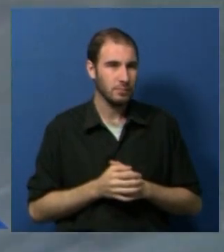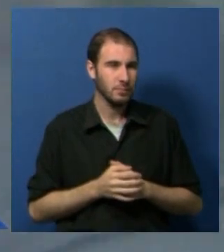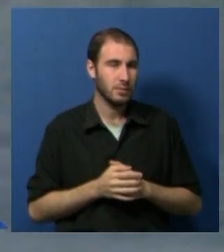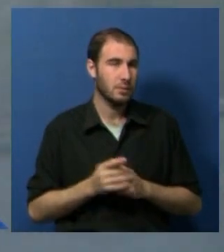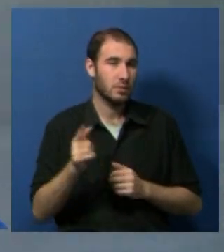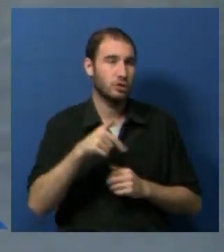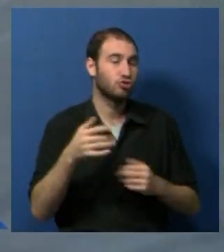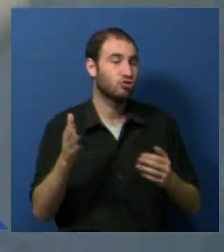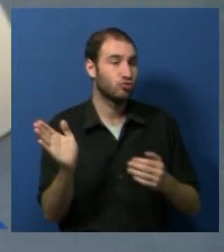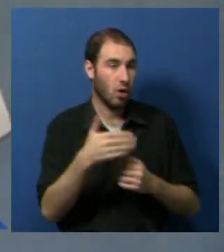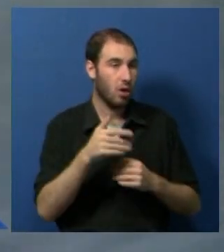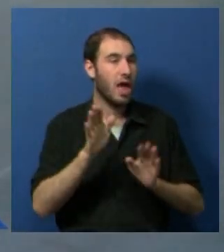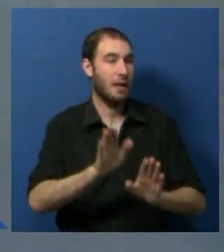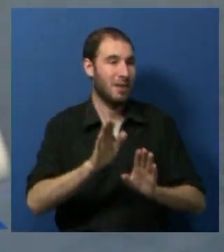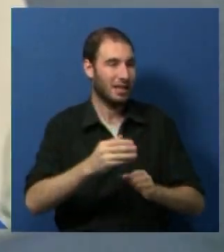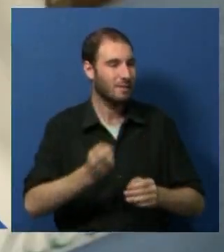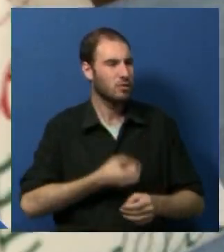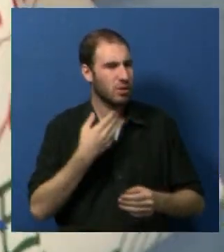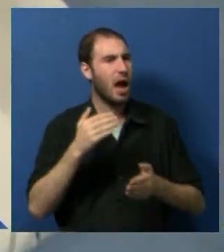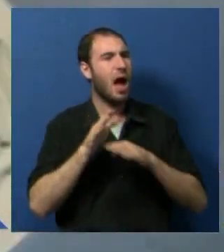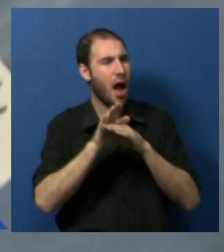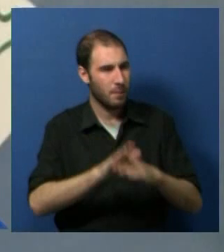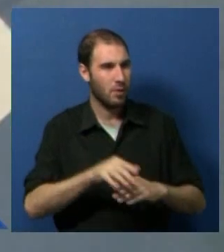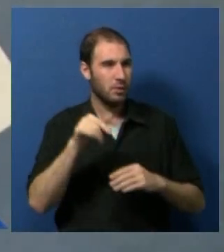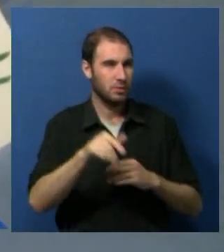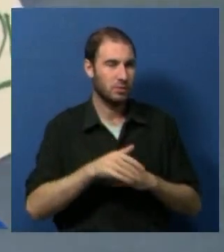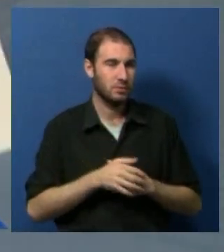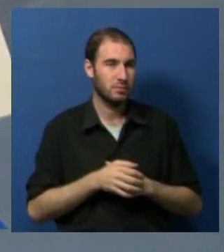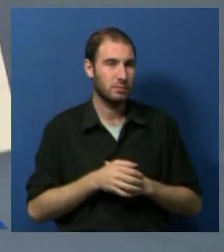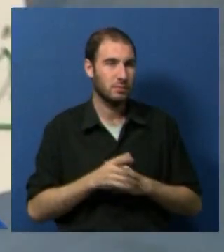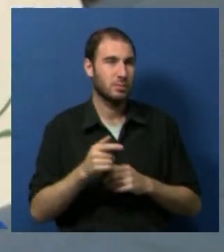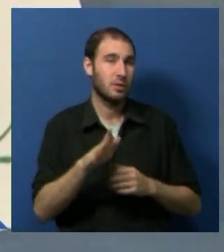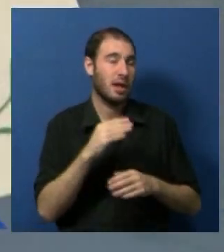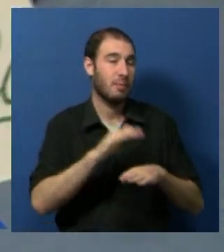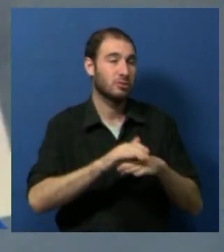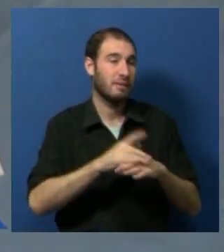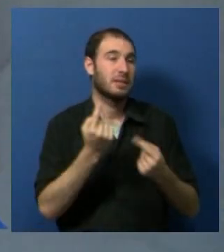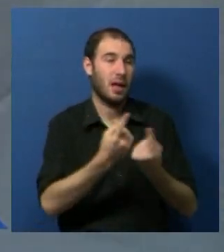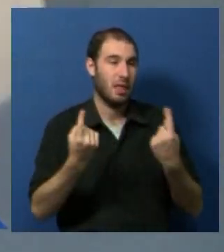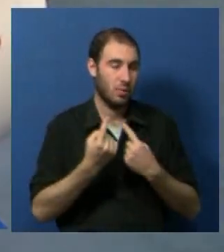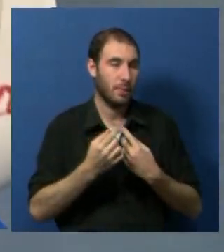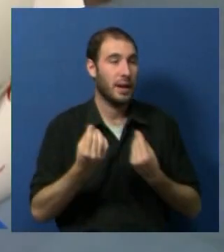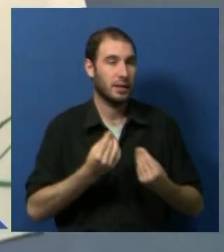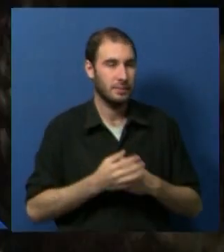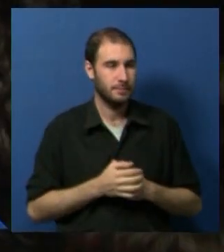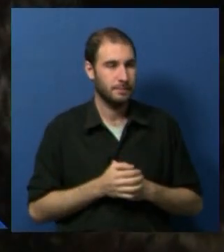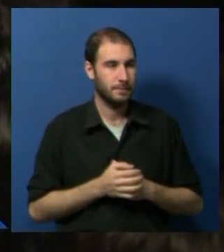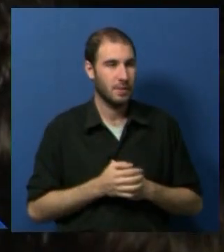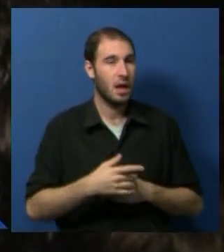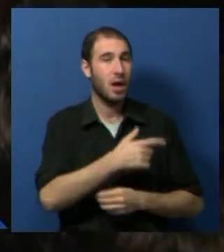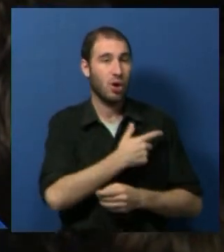estar todos esperanzados y con ganas y apoyando dentro del rol que le corresponde a cada uno para que